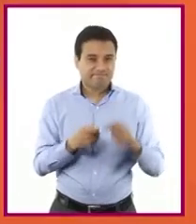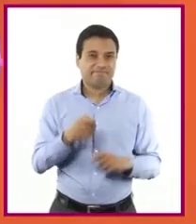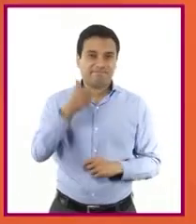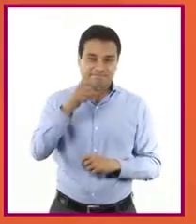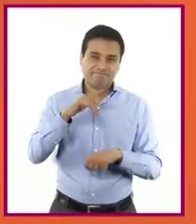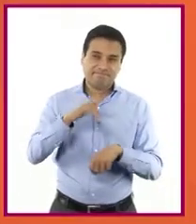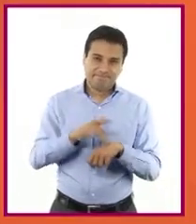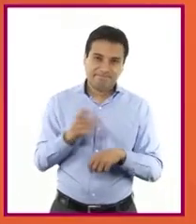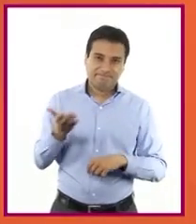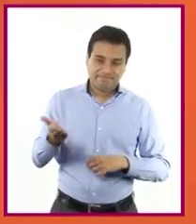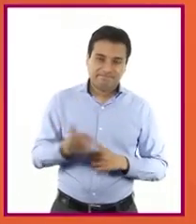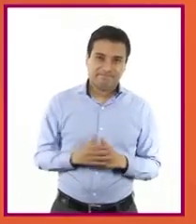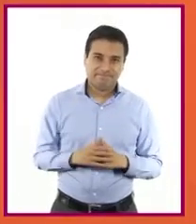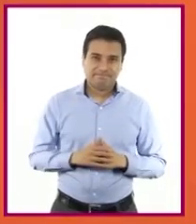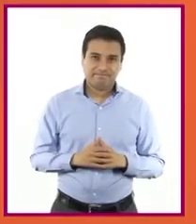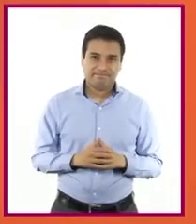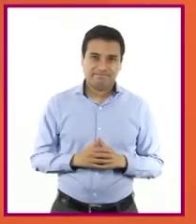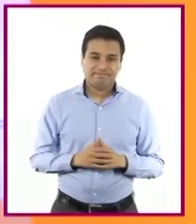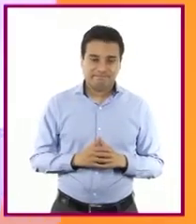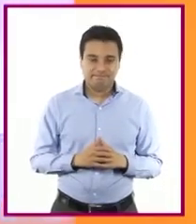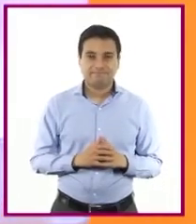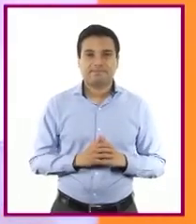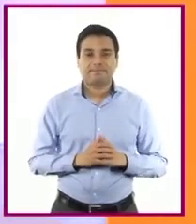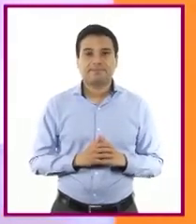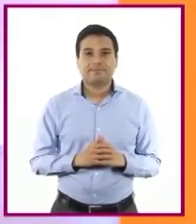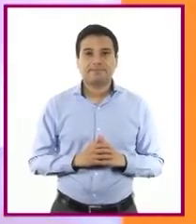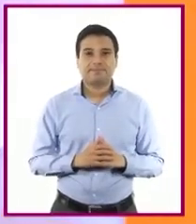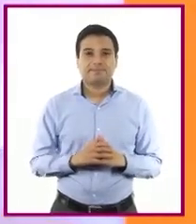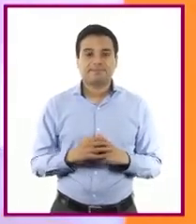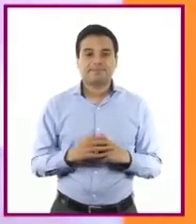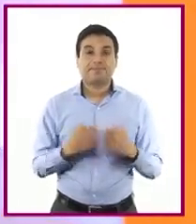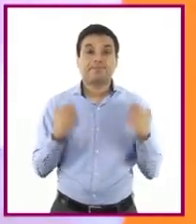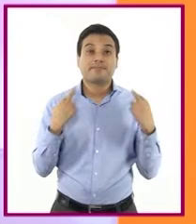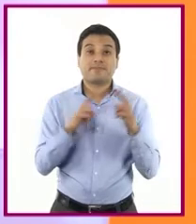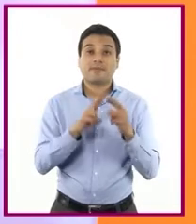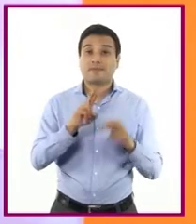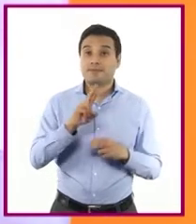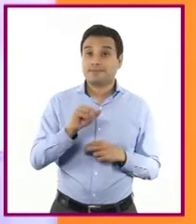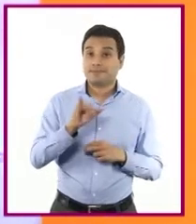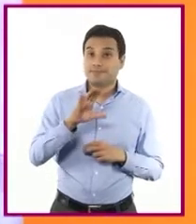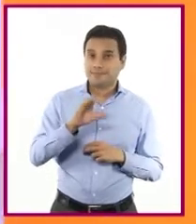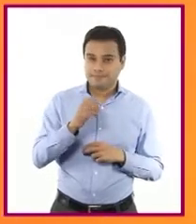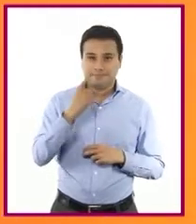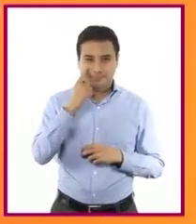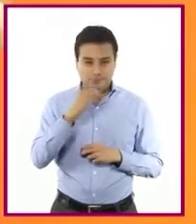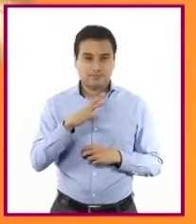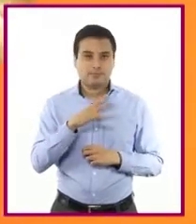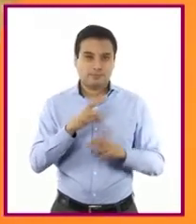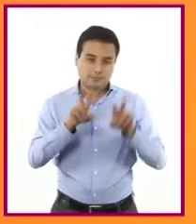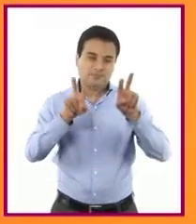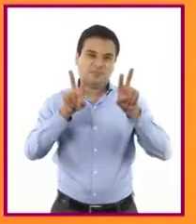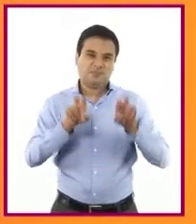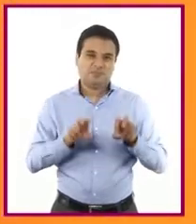¡Cromosomas! El equipo que inicia es Cromosomas. Profesor Ricardo, tenemos las siguientes categorías.